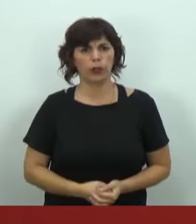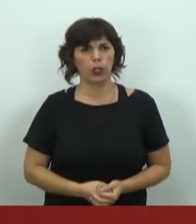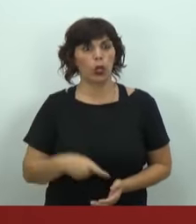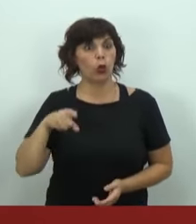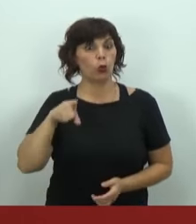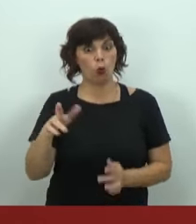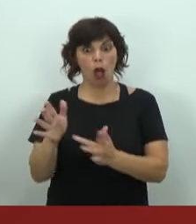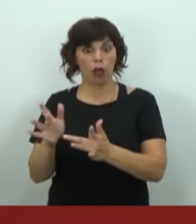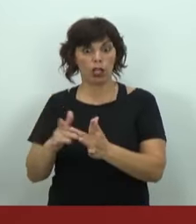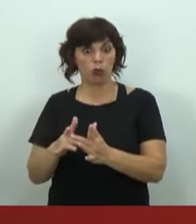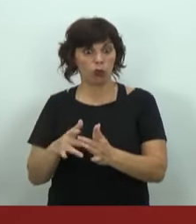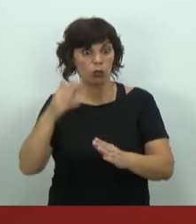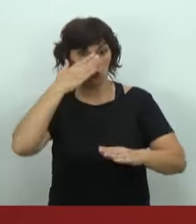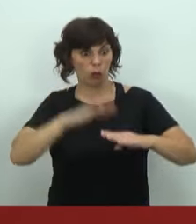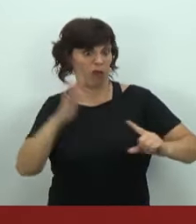pisotear a Jesucristo? ¿Cómo?